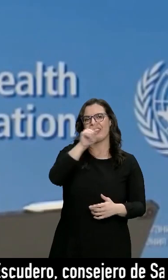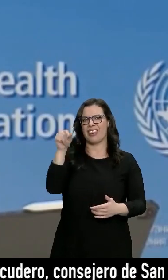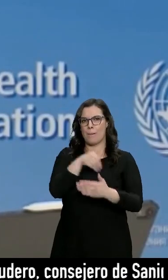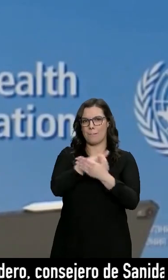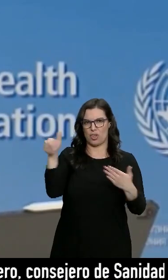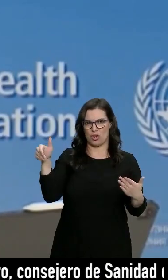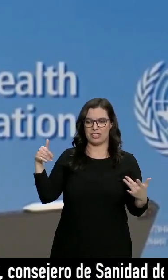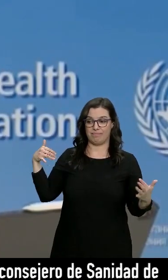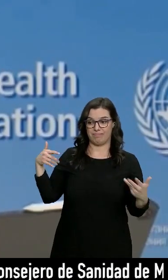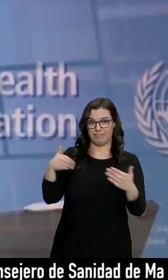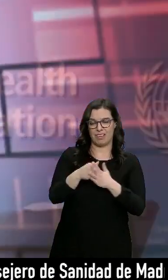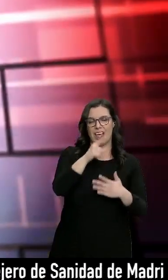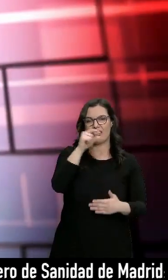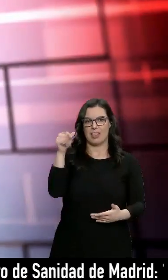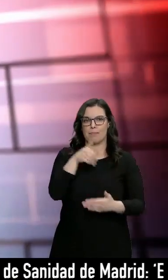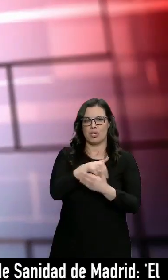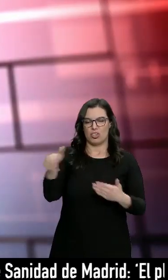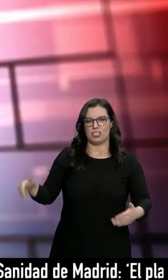reportados.